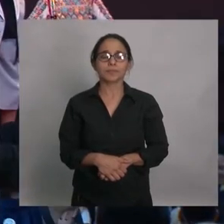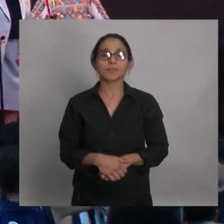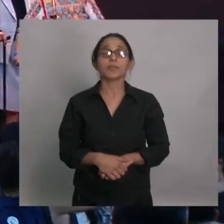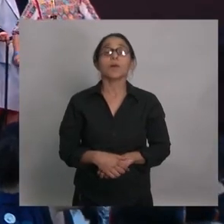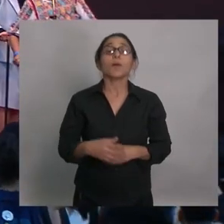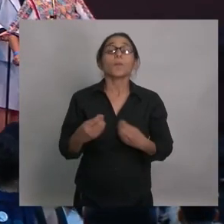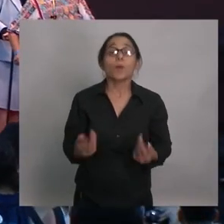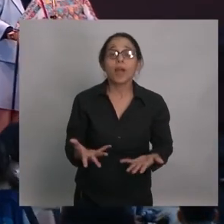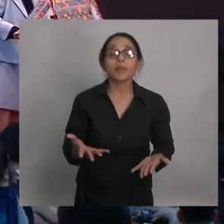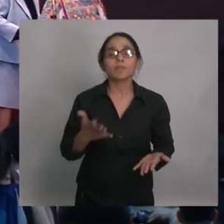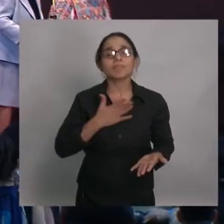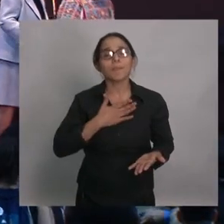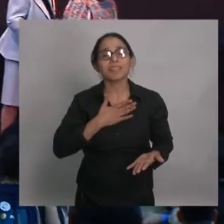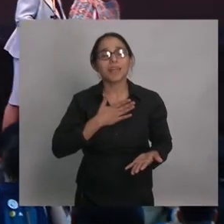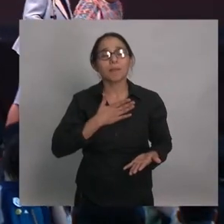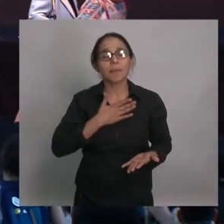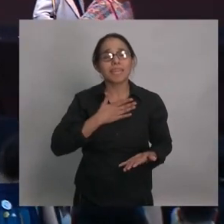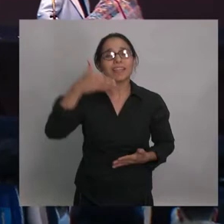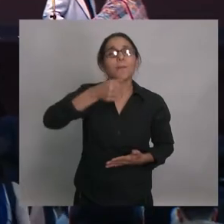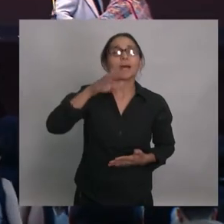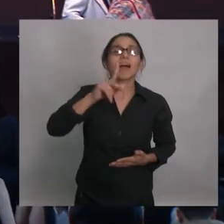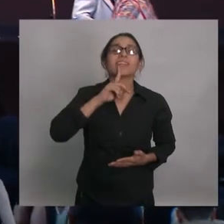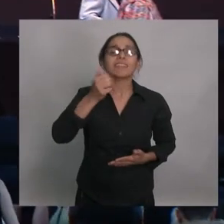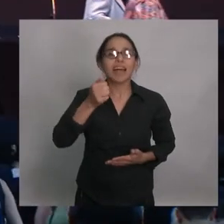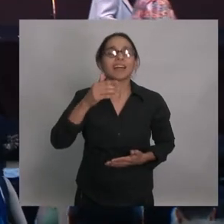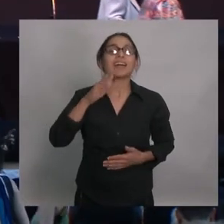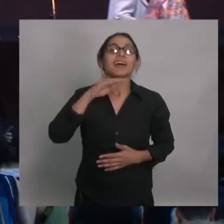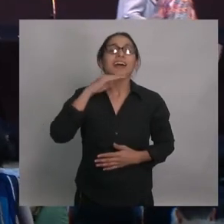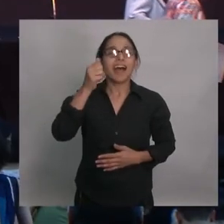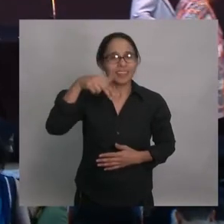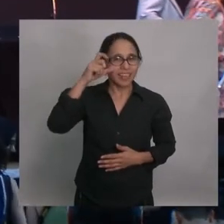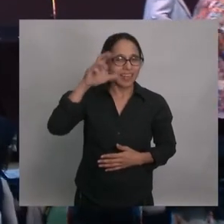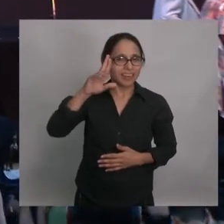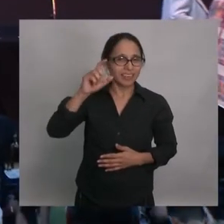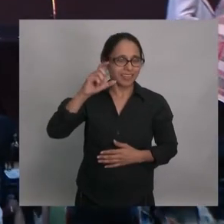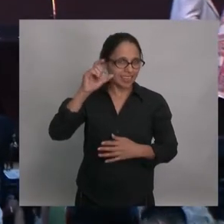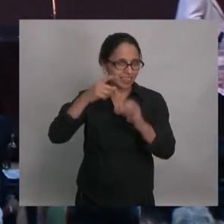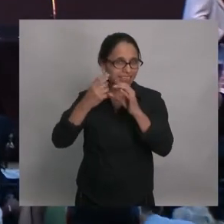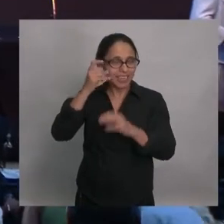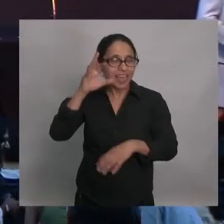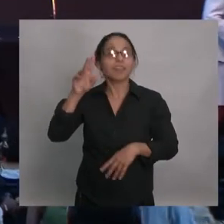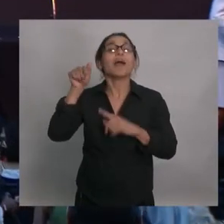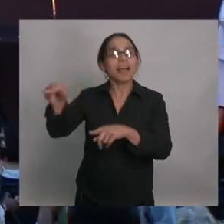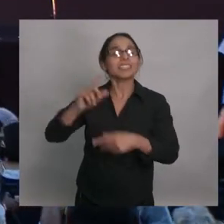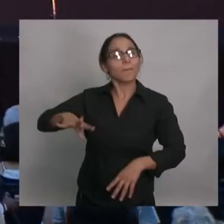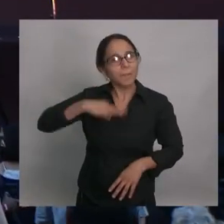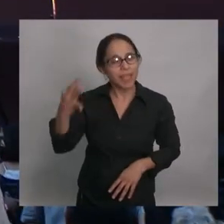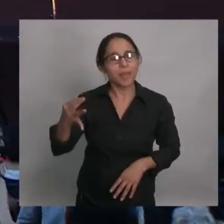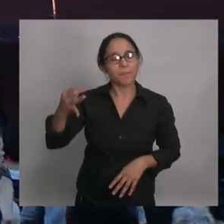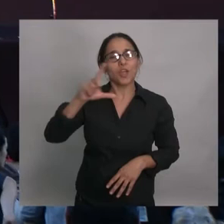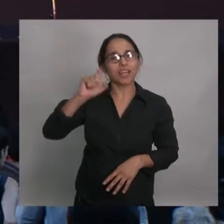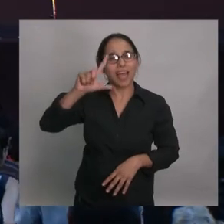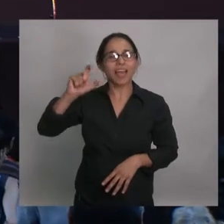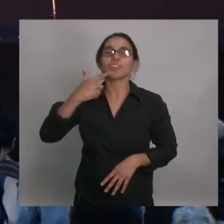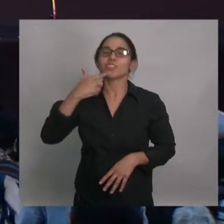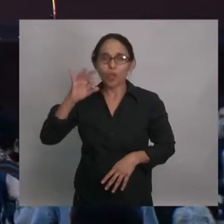lamentablemente marta harnecker no pudo venir marta es premio caso 2018 lo